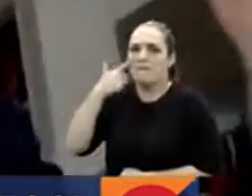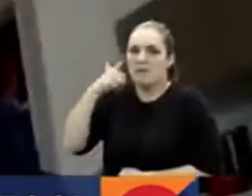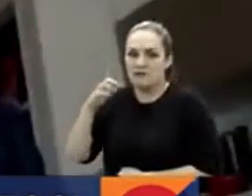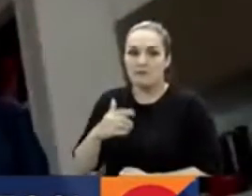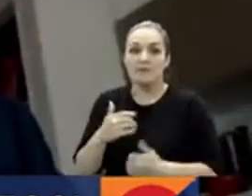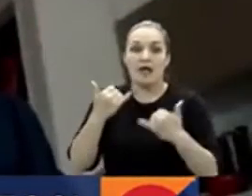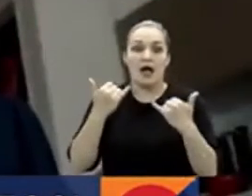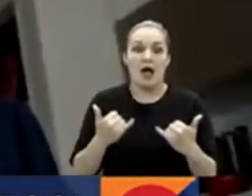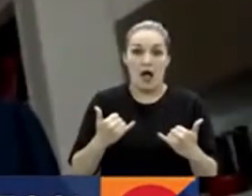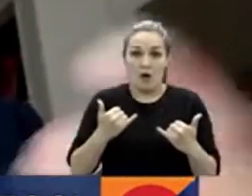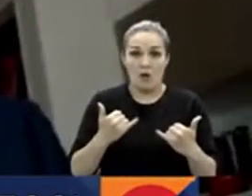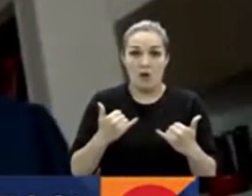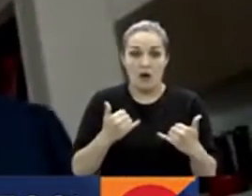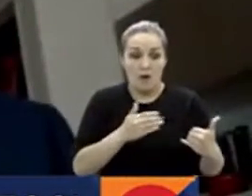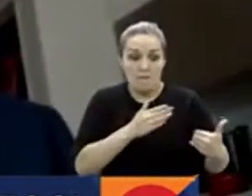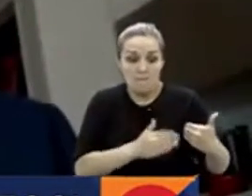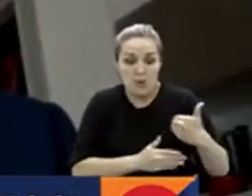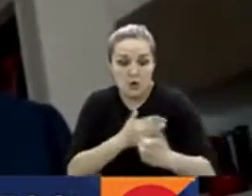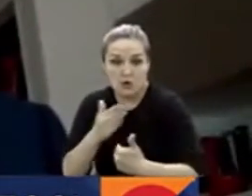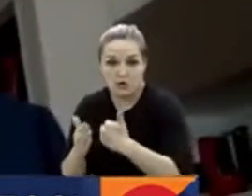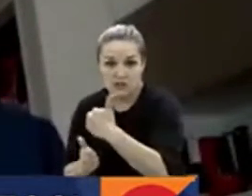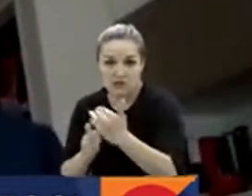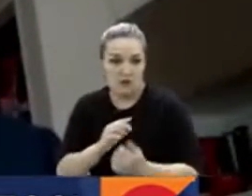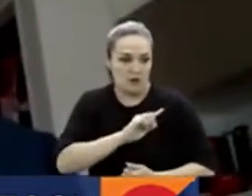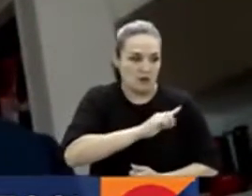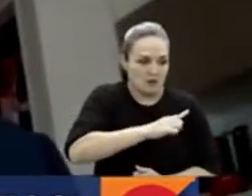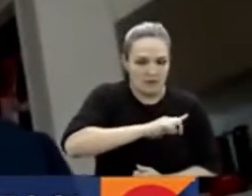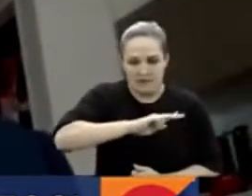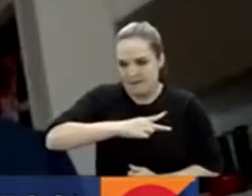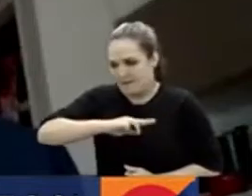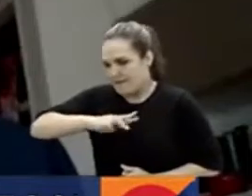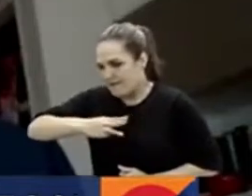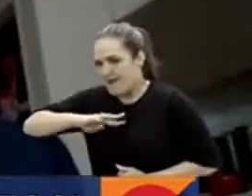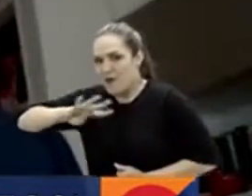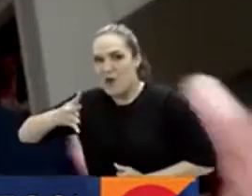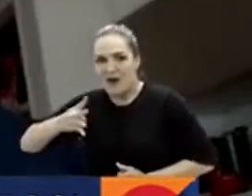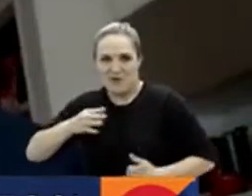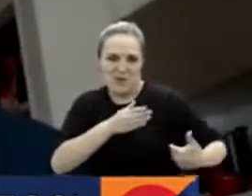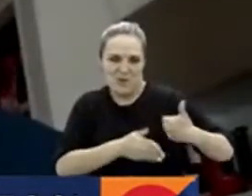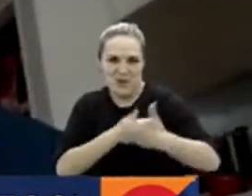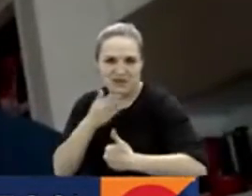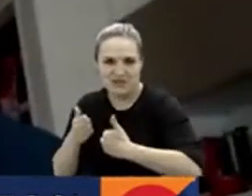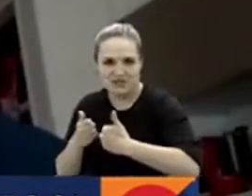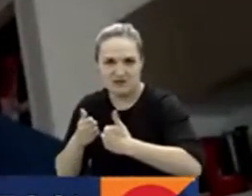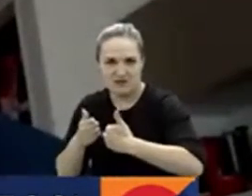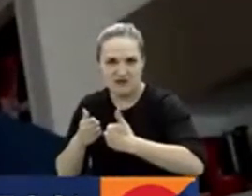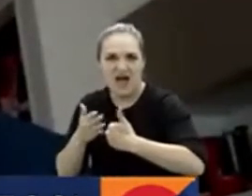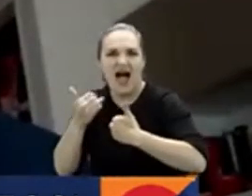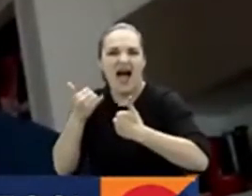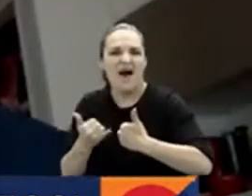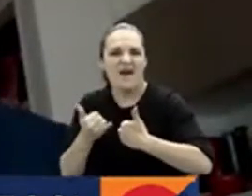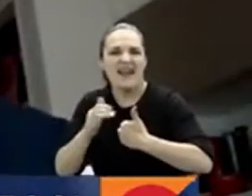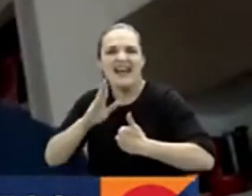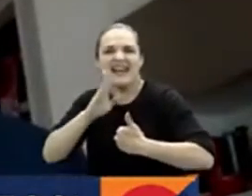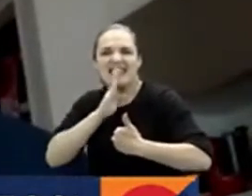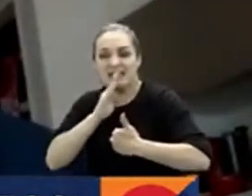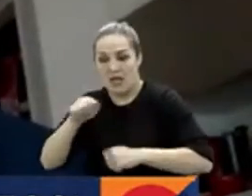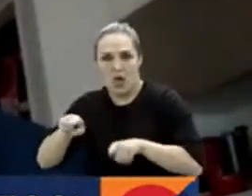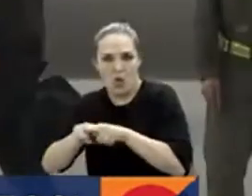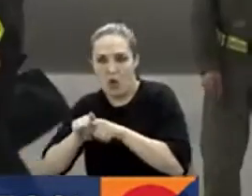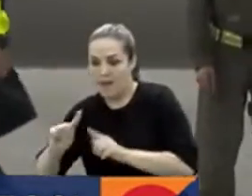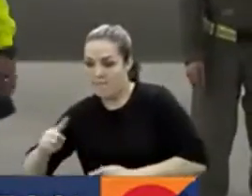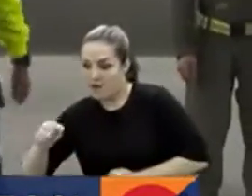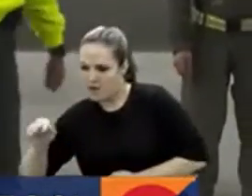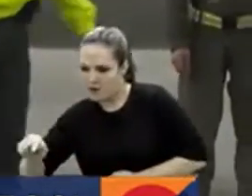el 4.º nivel. De pronto, alguna de estas personas pueda dar cuenta de quién está detrás de esta situación, quién le entrega